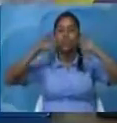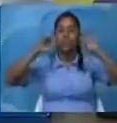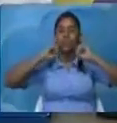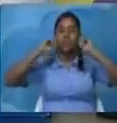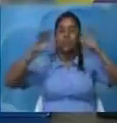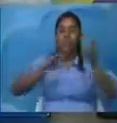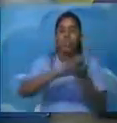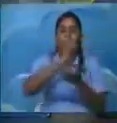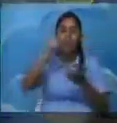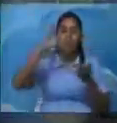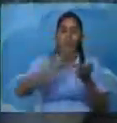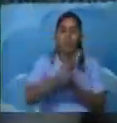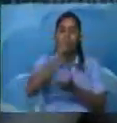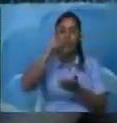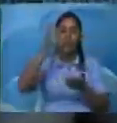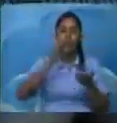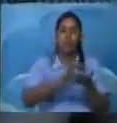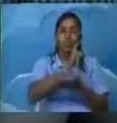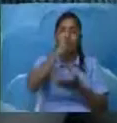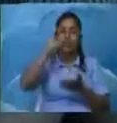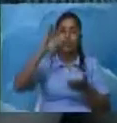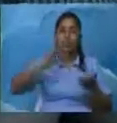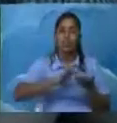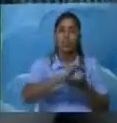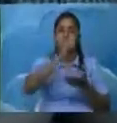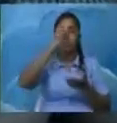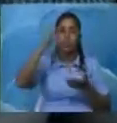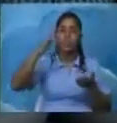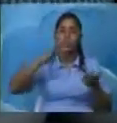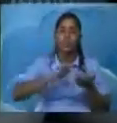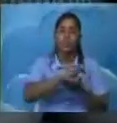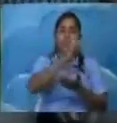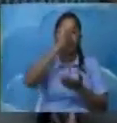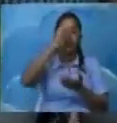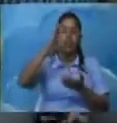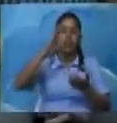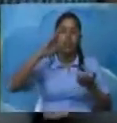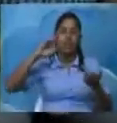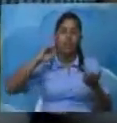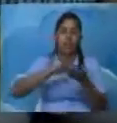gloria a Dios, gloria a Dios, gloria a Dios, gloria a